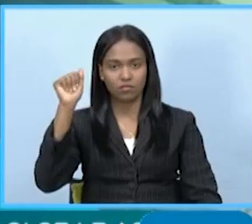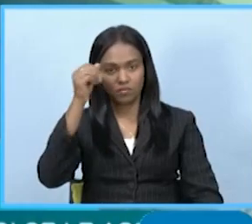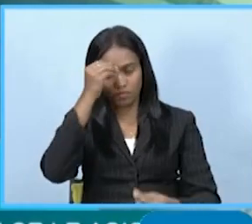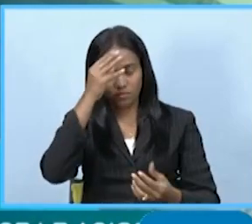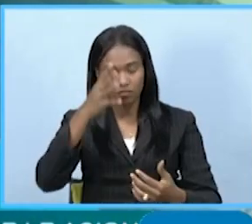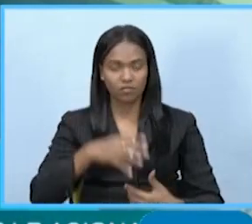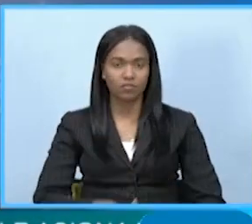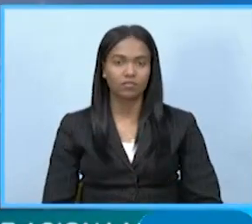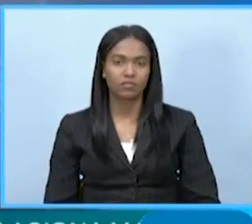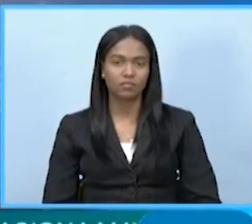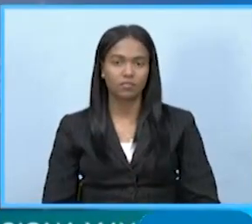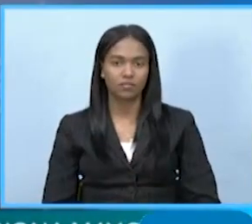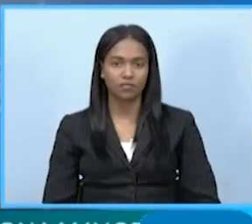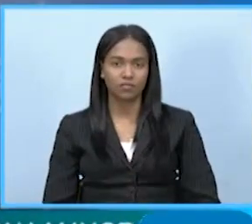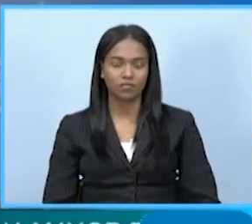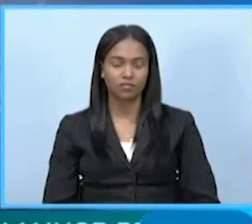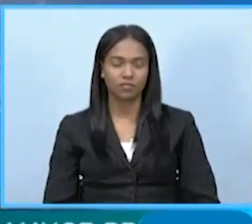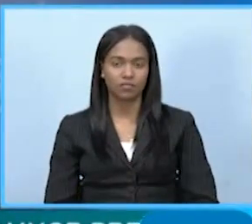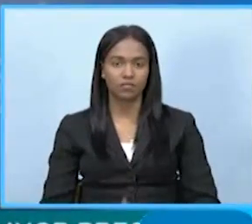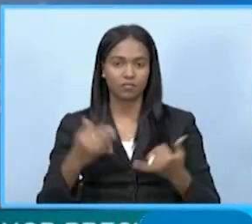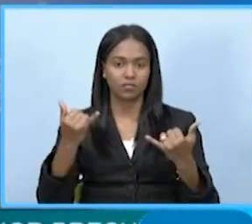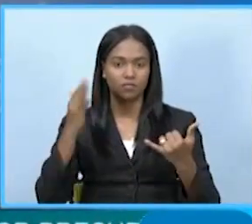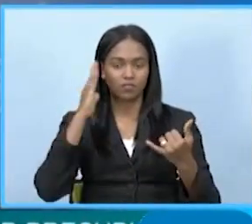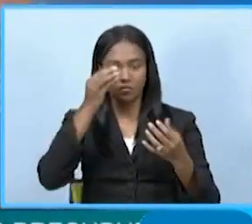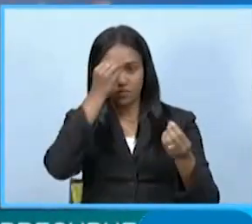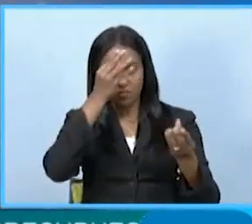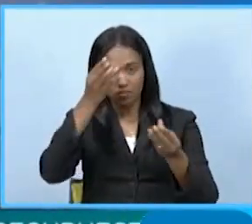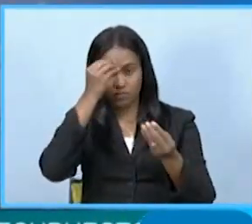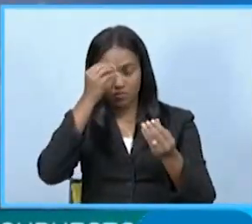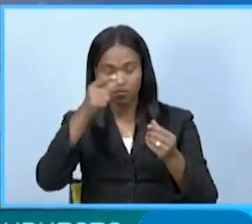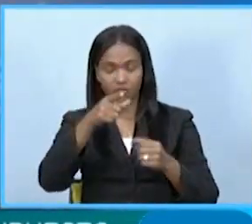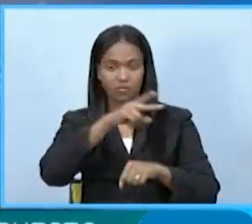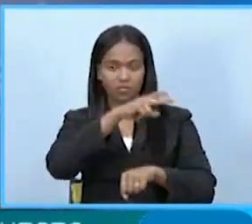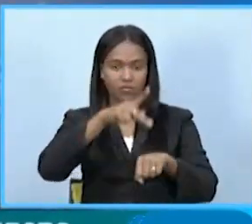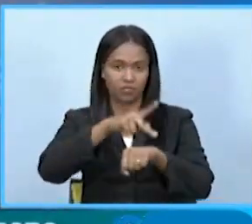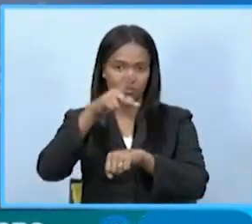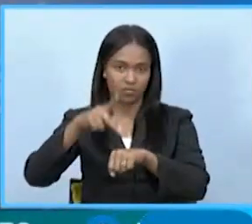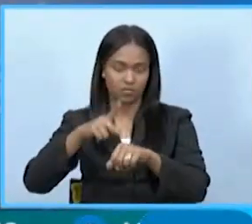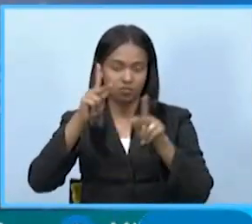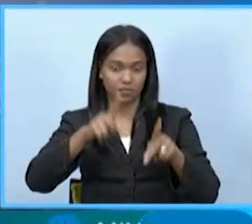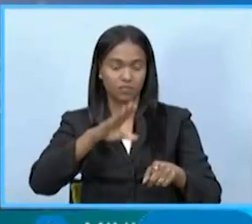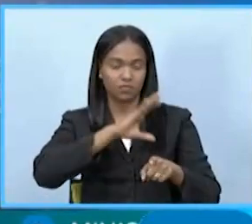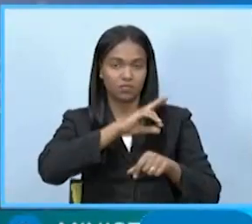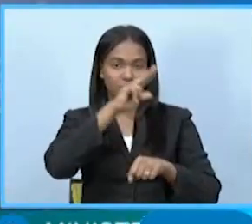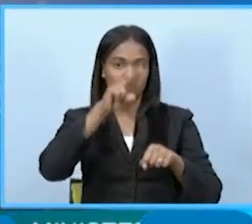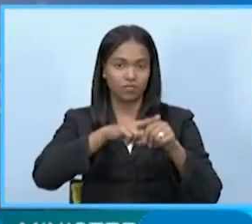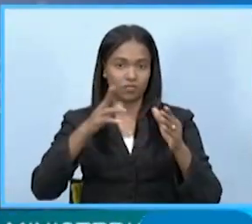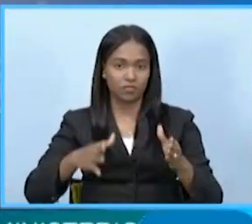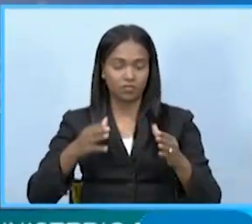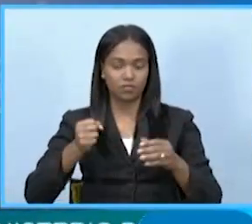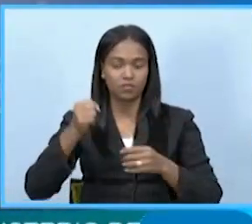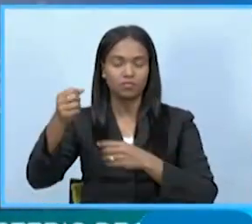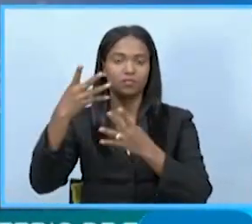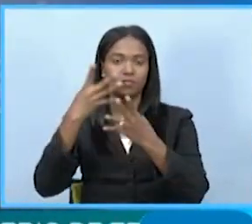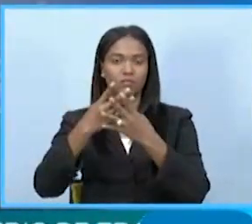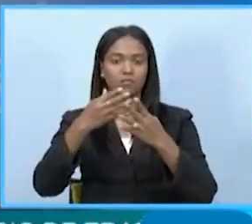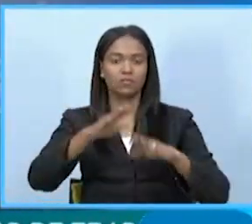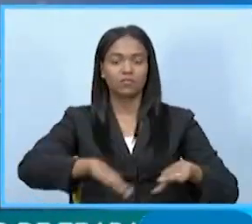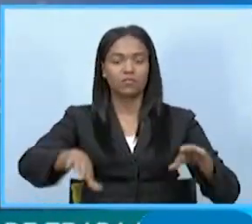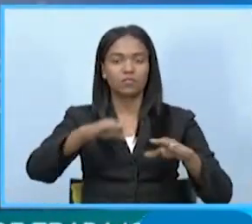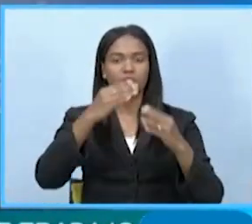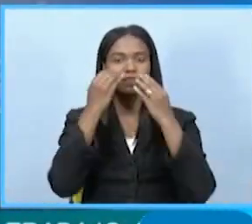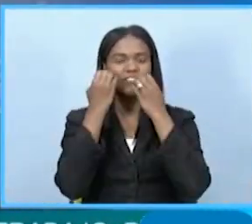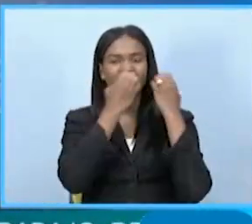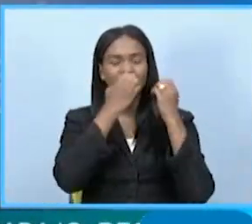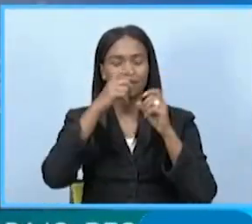Central Noticias. Señores, vamos a las informaciones del interior del país. Agentes de la Policía Nacional apresaron en los bajos de